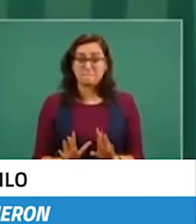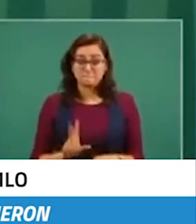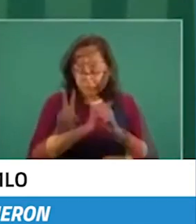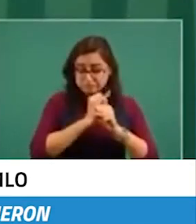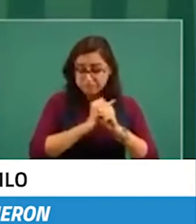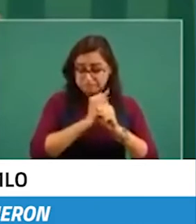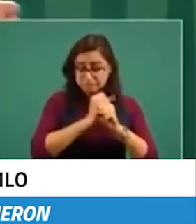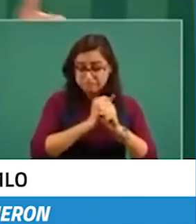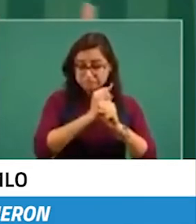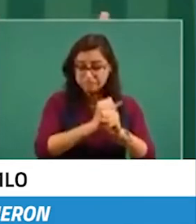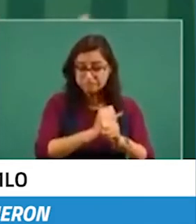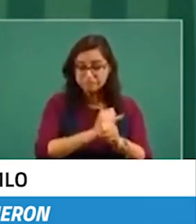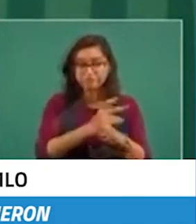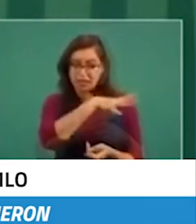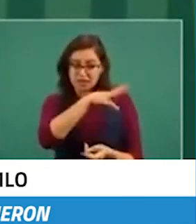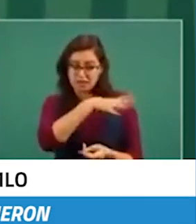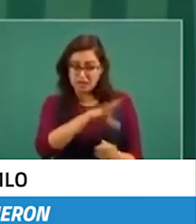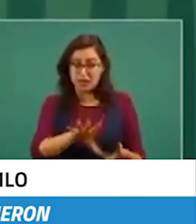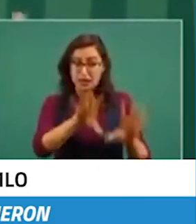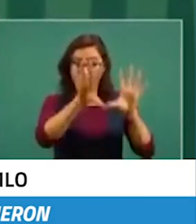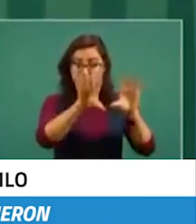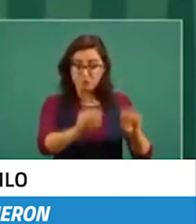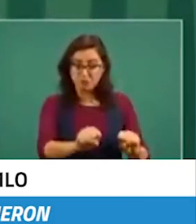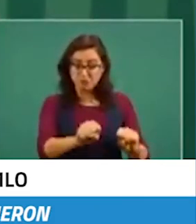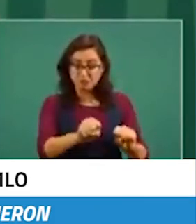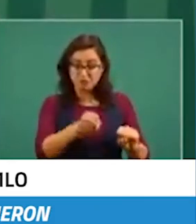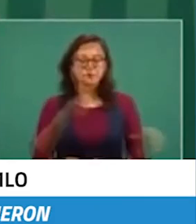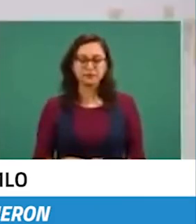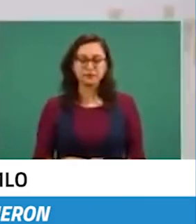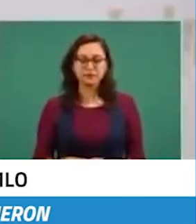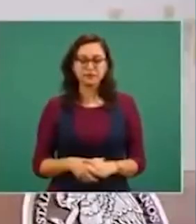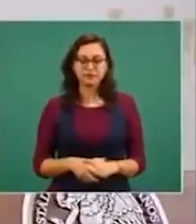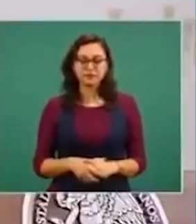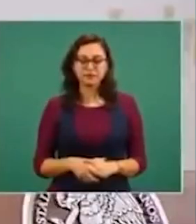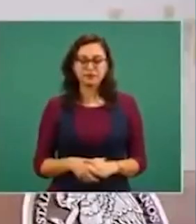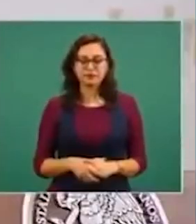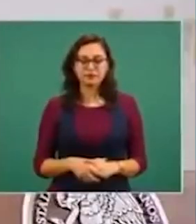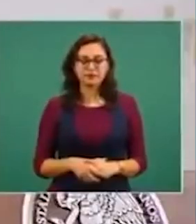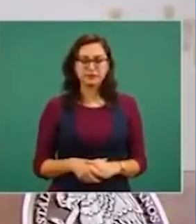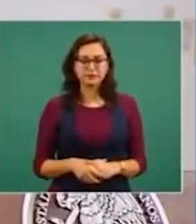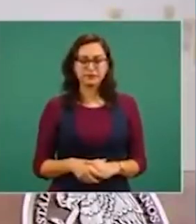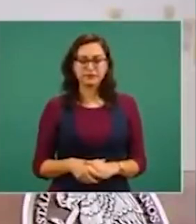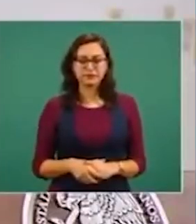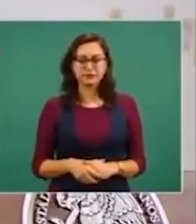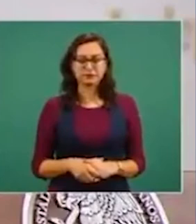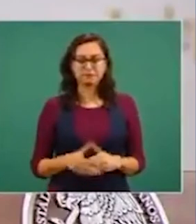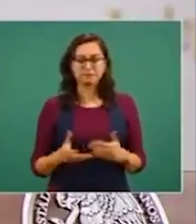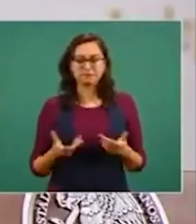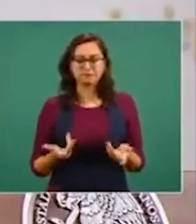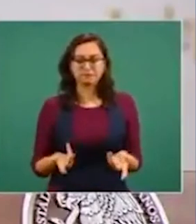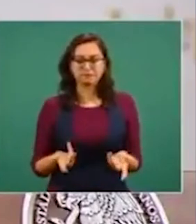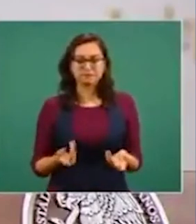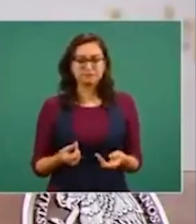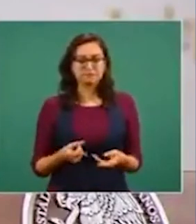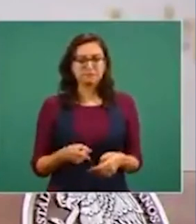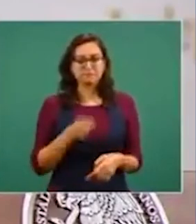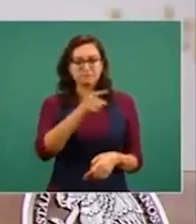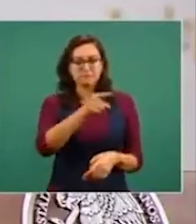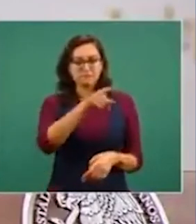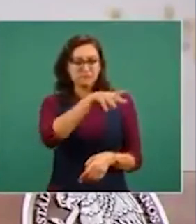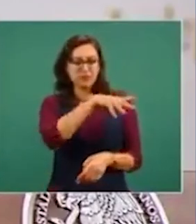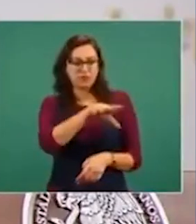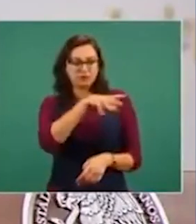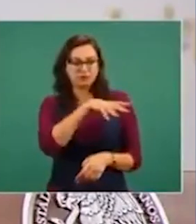investigación que tienen al general antes de las elecciones y ya el gel cienfuegos de acuerdo a la información que tenemos